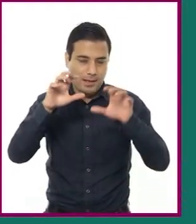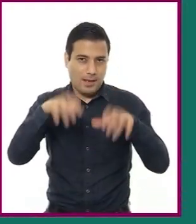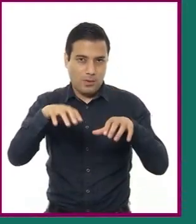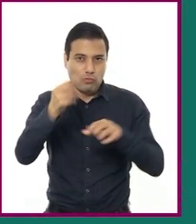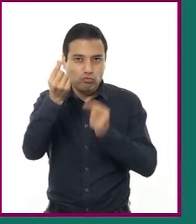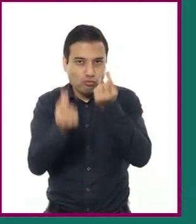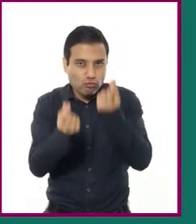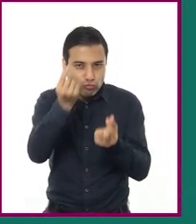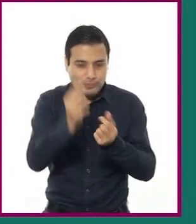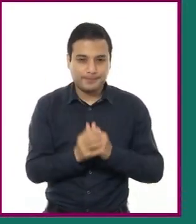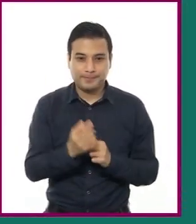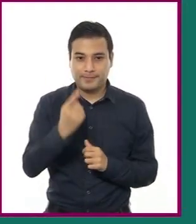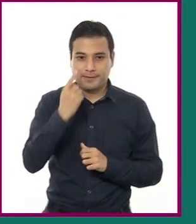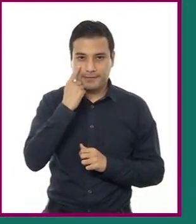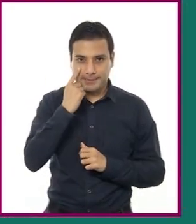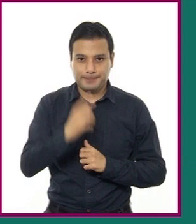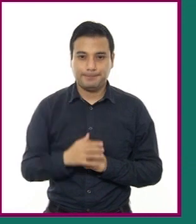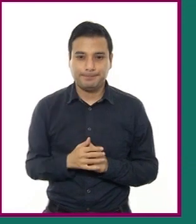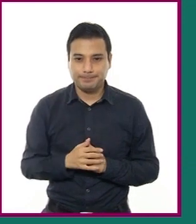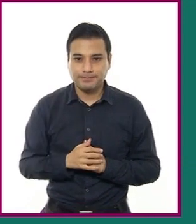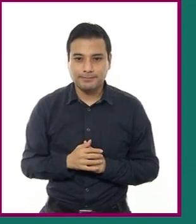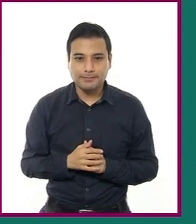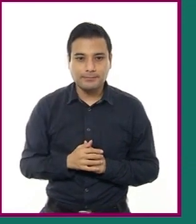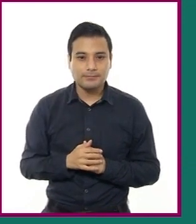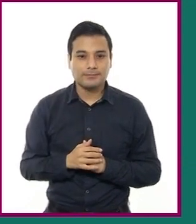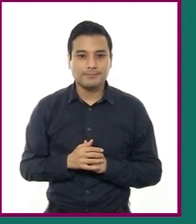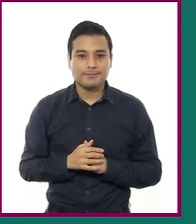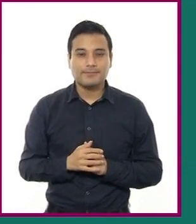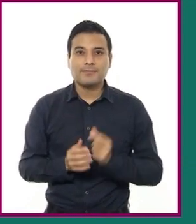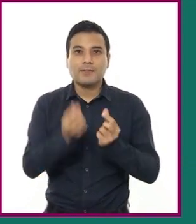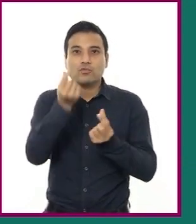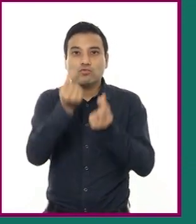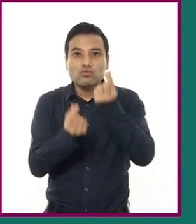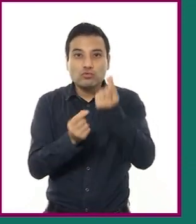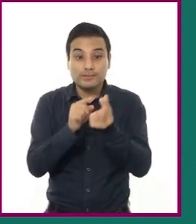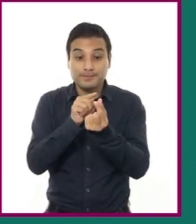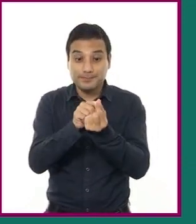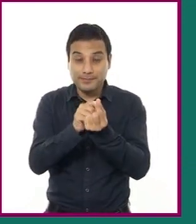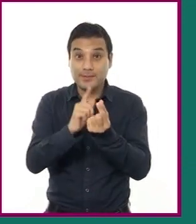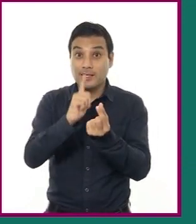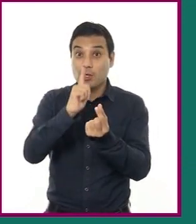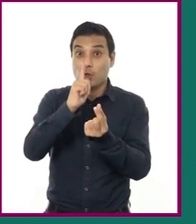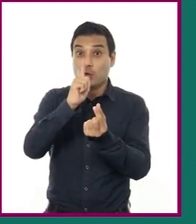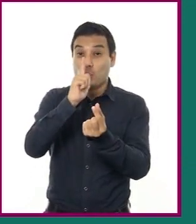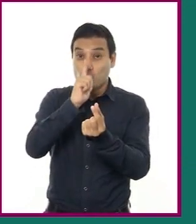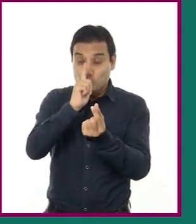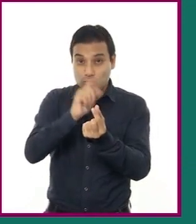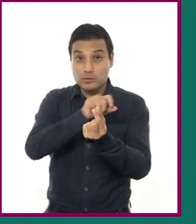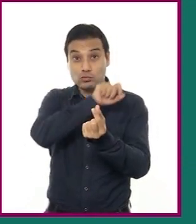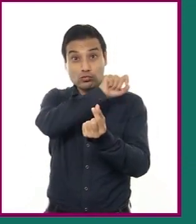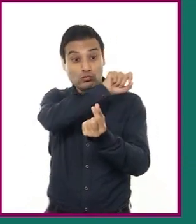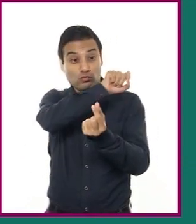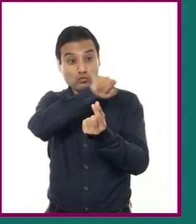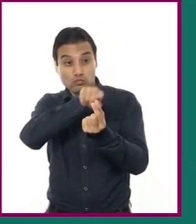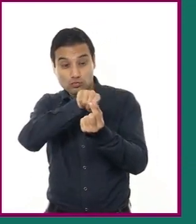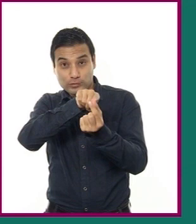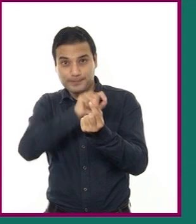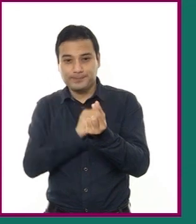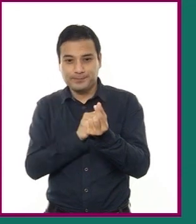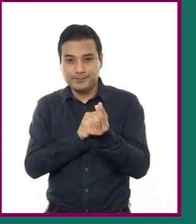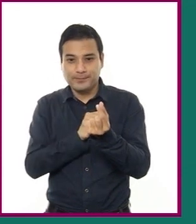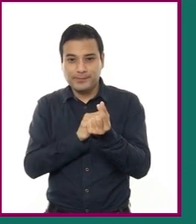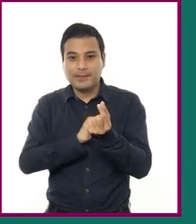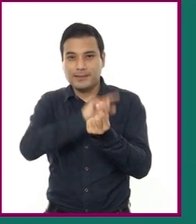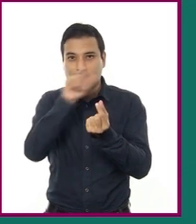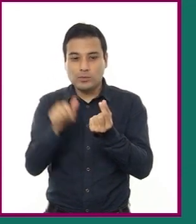el haz de luz incide sobre la parte externa de cada esfera de agua y sufre una refracción. En esa refracción